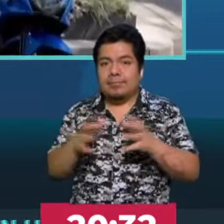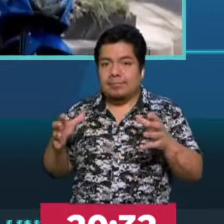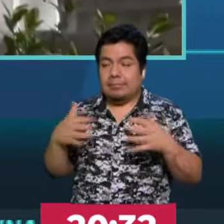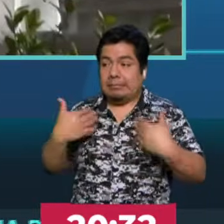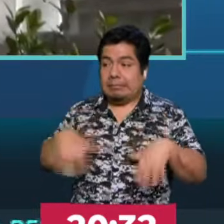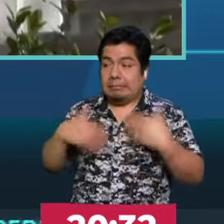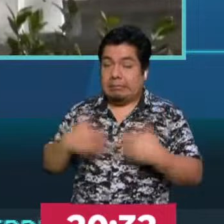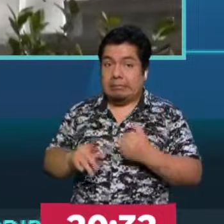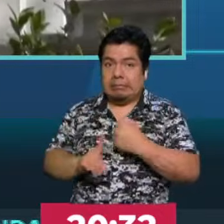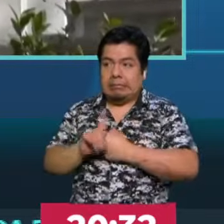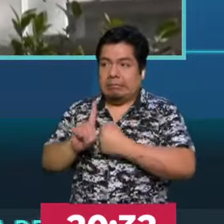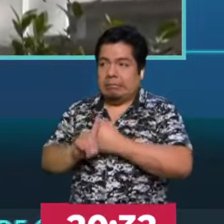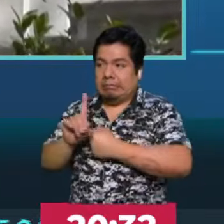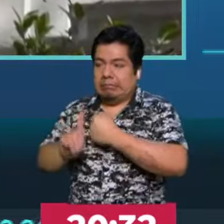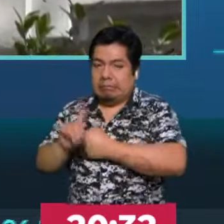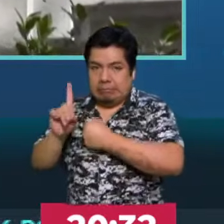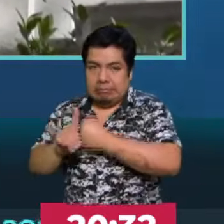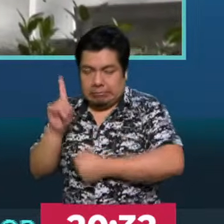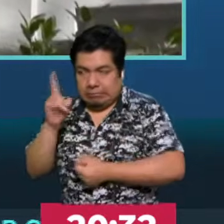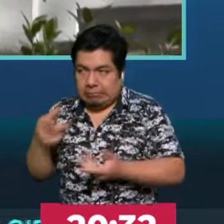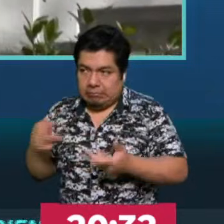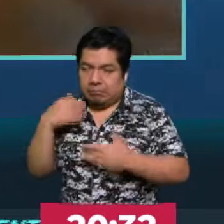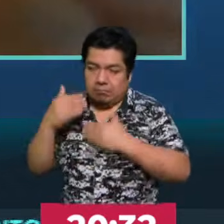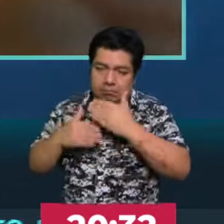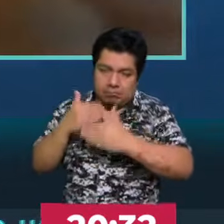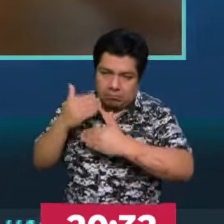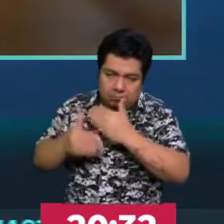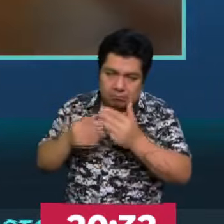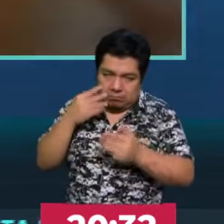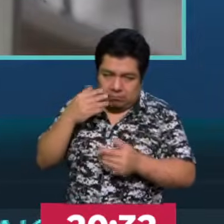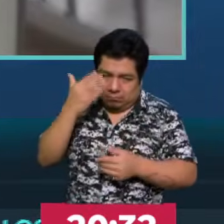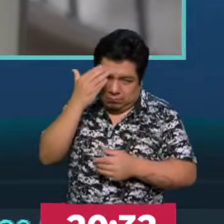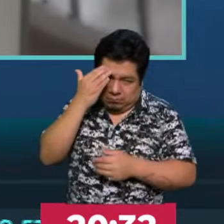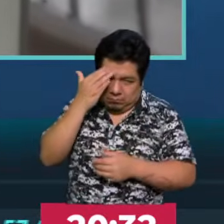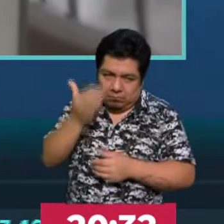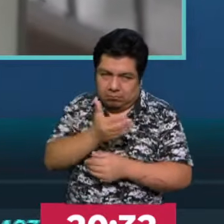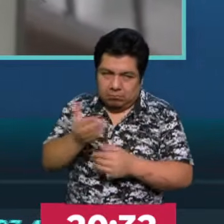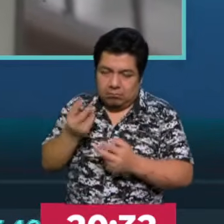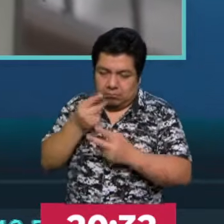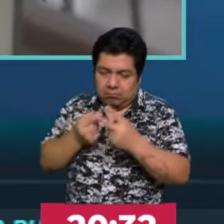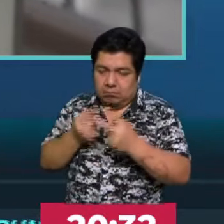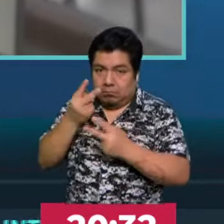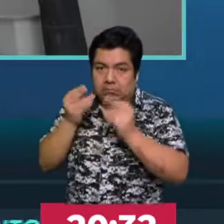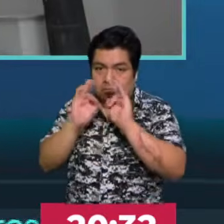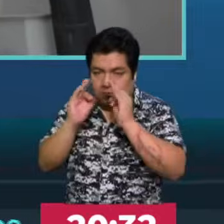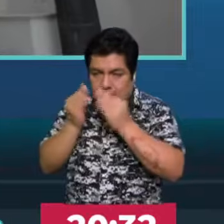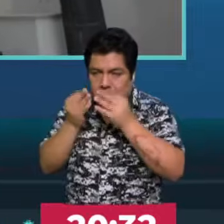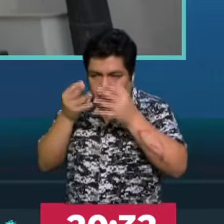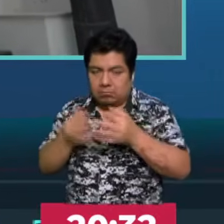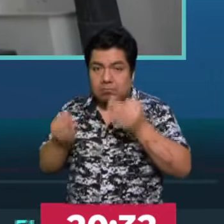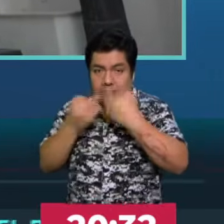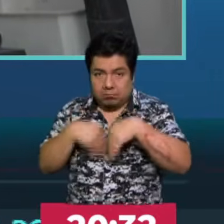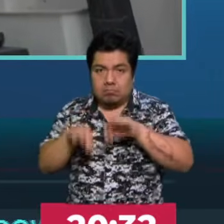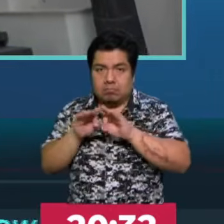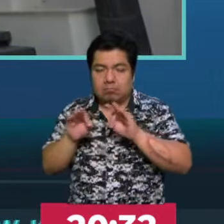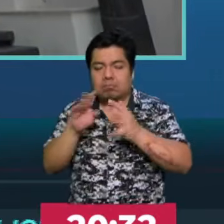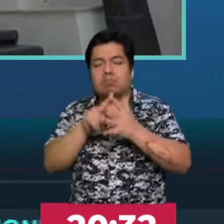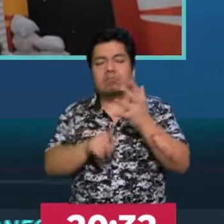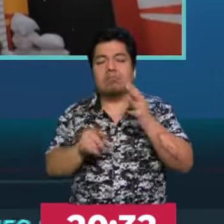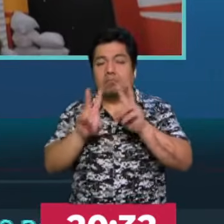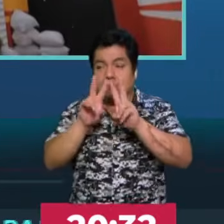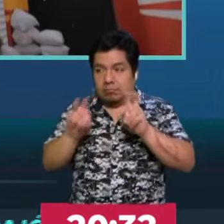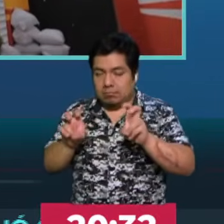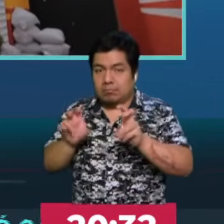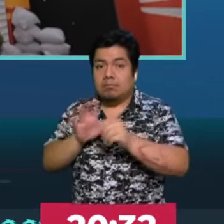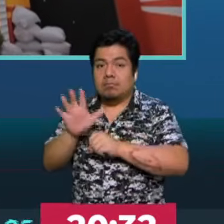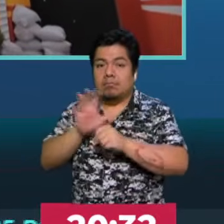cloaca, no porque no se hubiera abierto, no porque este proceso no se hubiera visto. Además, hay dos momentos que han sido emblemáticos para redefinir este tema, y